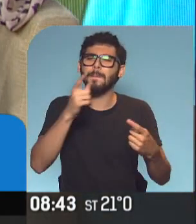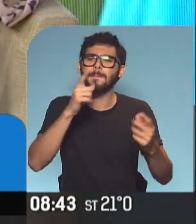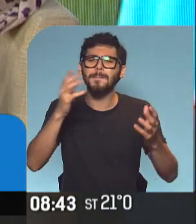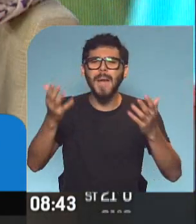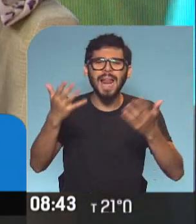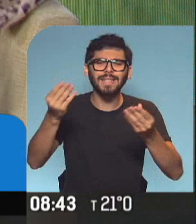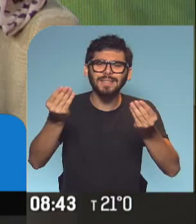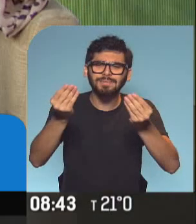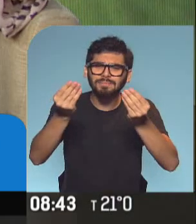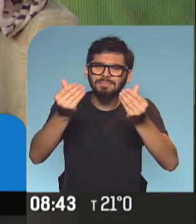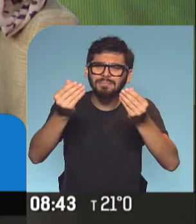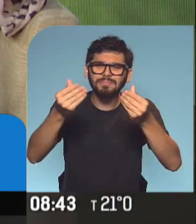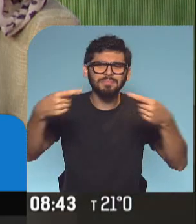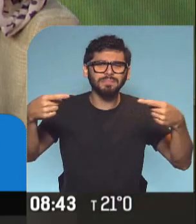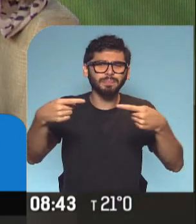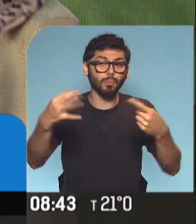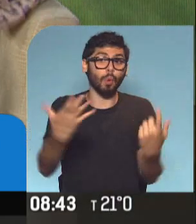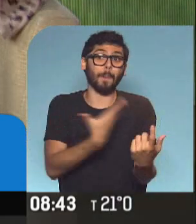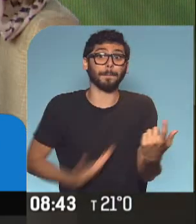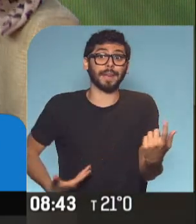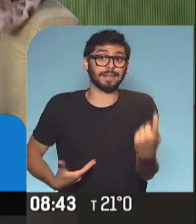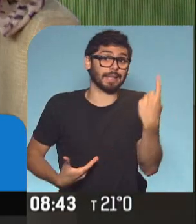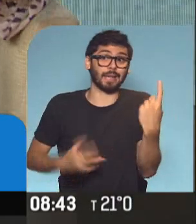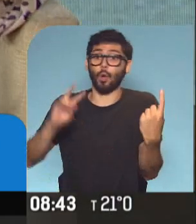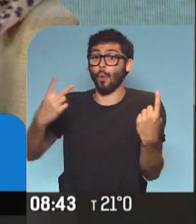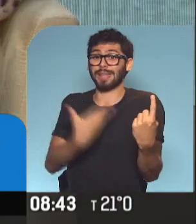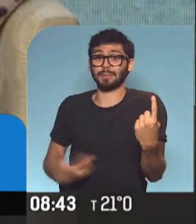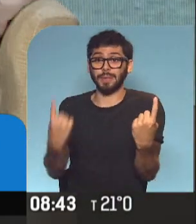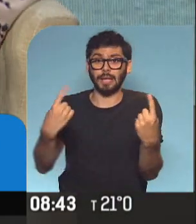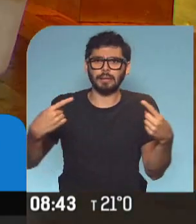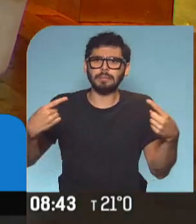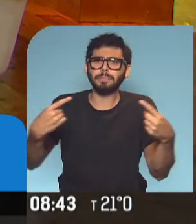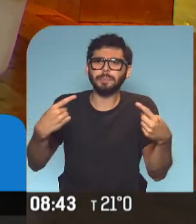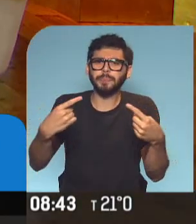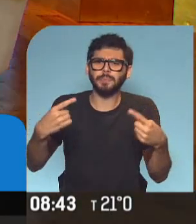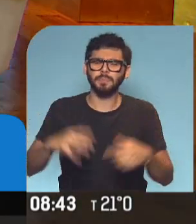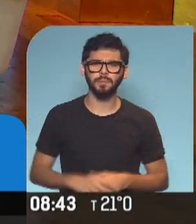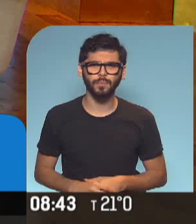entre quienes integran la fórmula presión quienes son presidente y vice